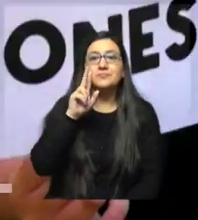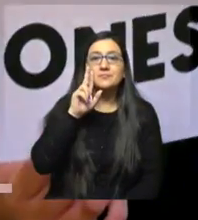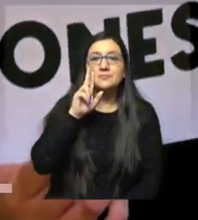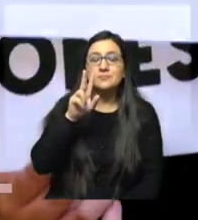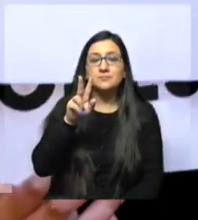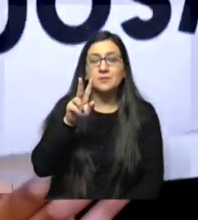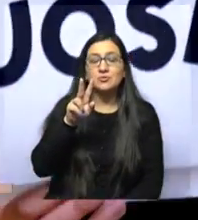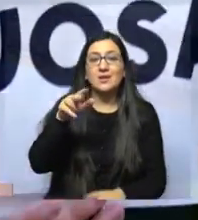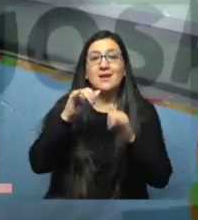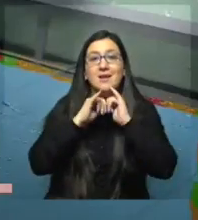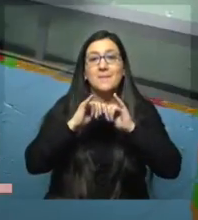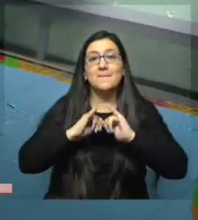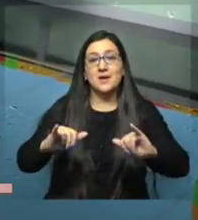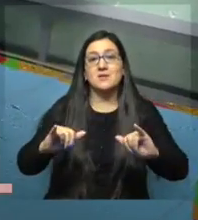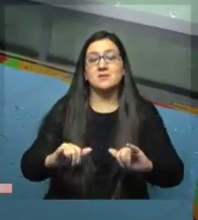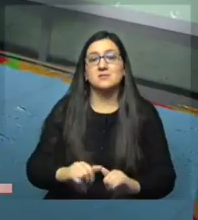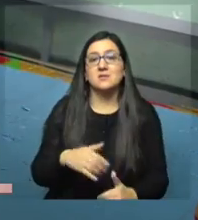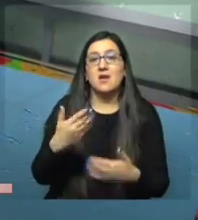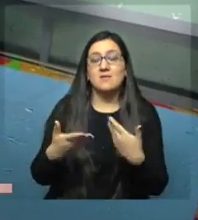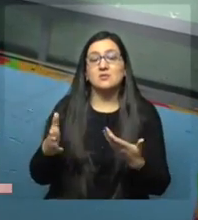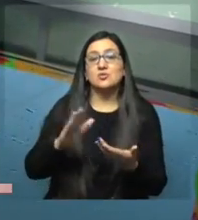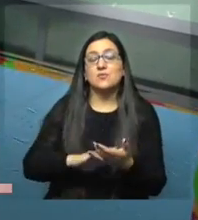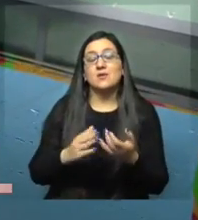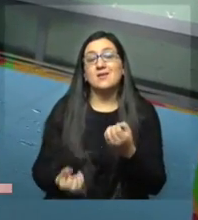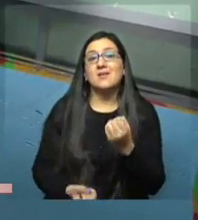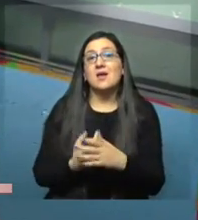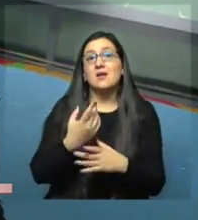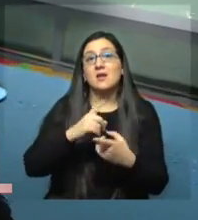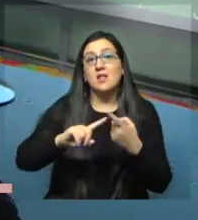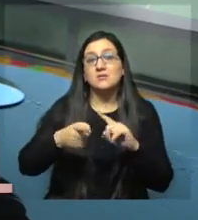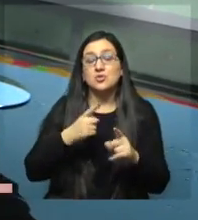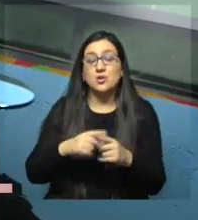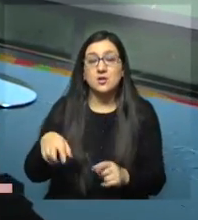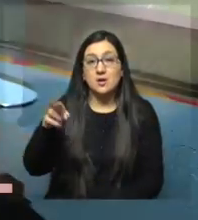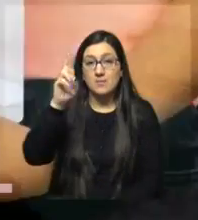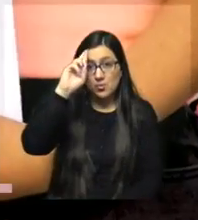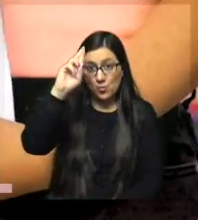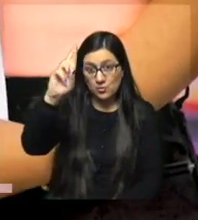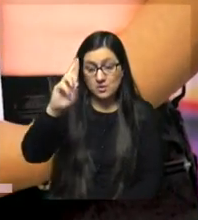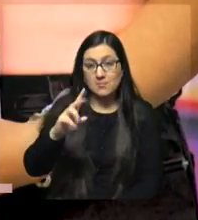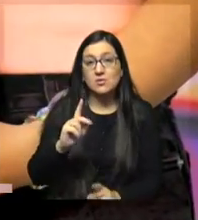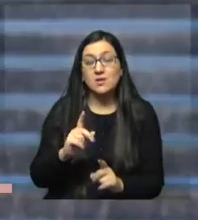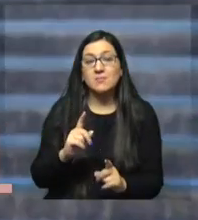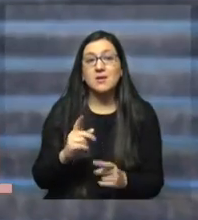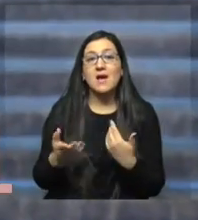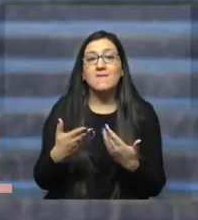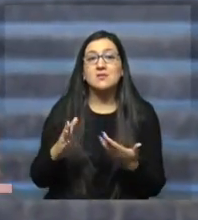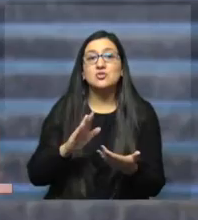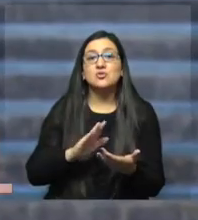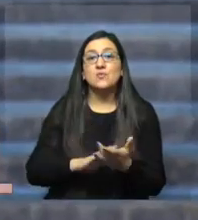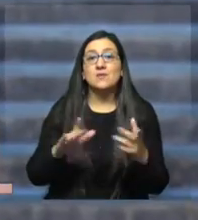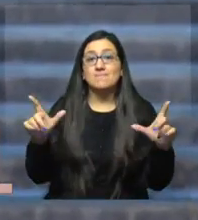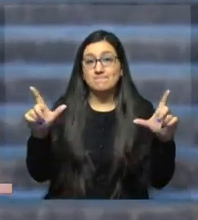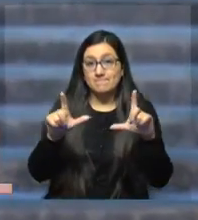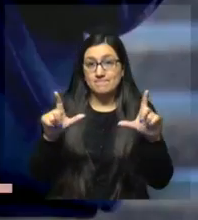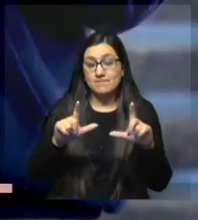spots de campaña, es que, bueno, hablan de crear relaciones respetuosas, pero hay también una mención a las pantallas. Sí. A la